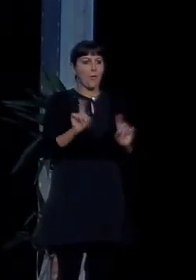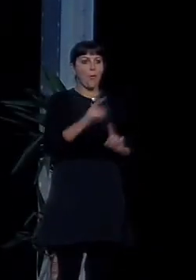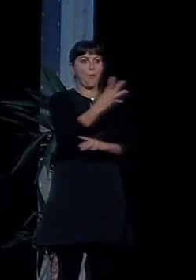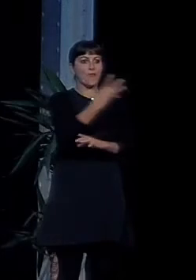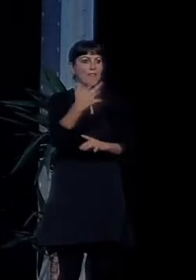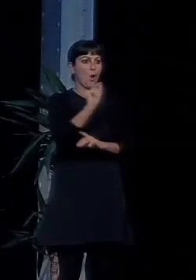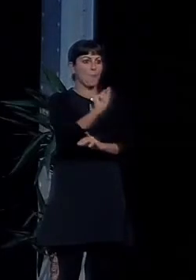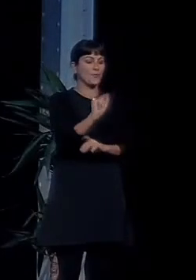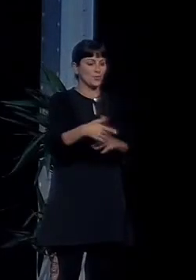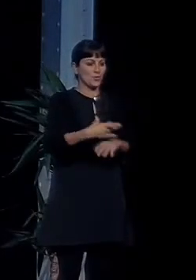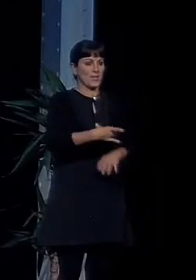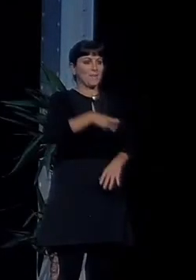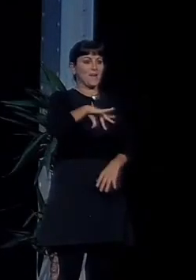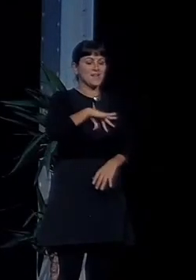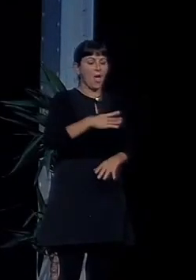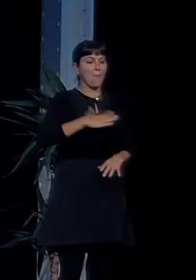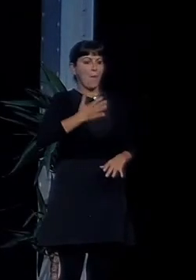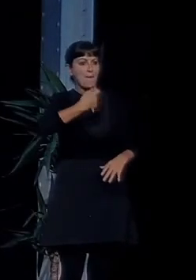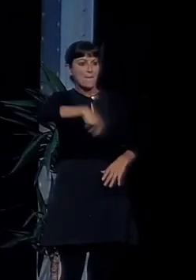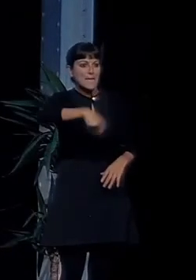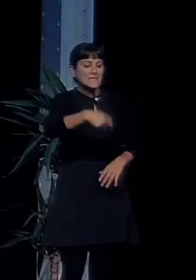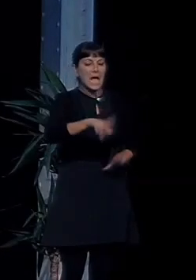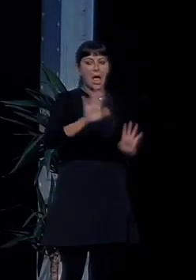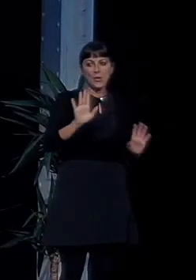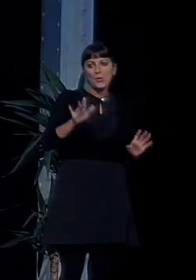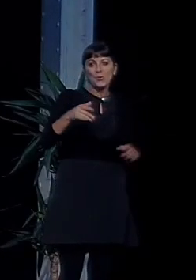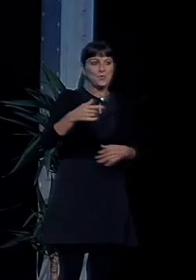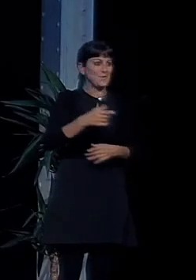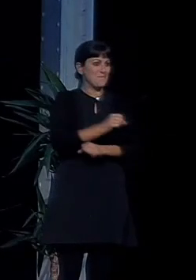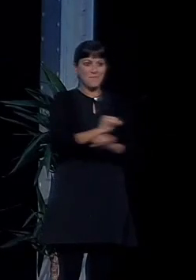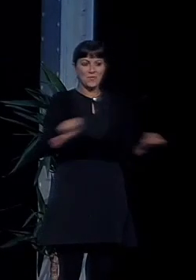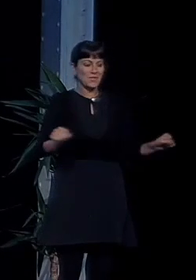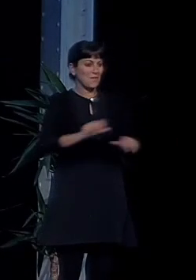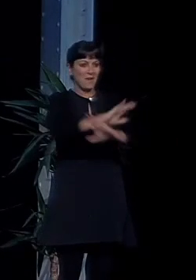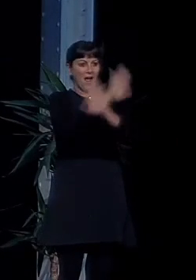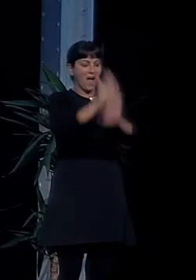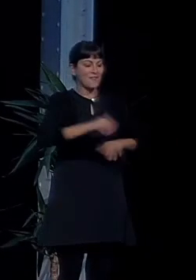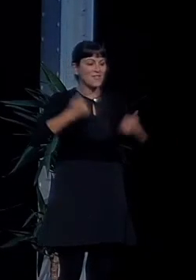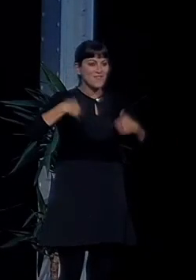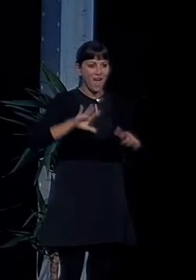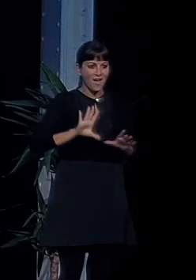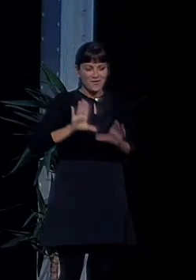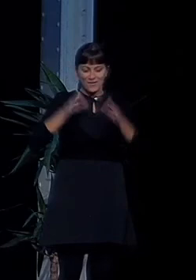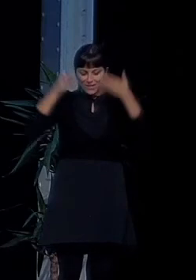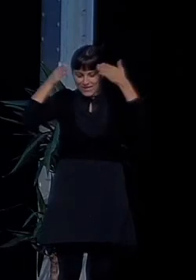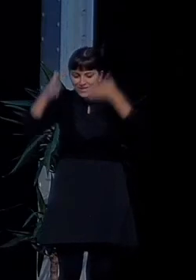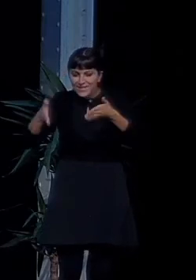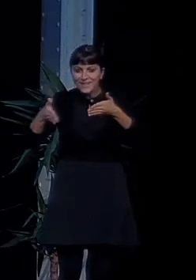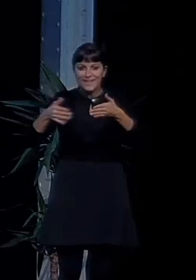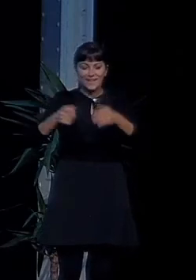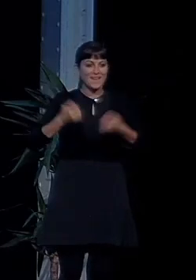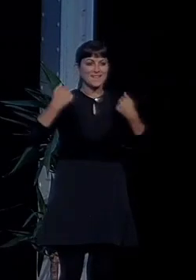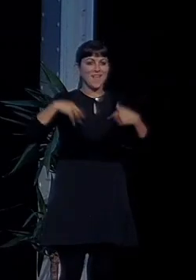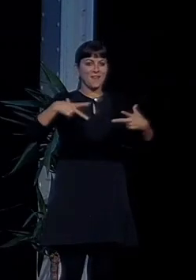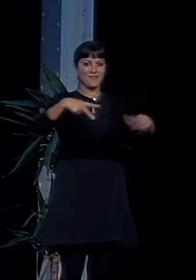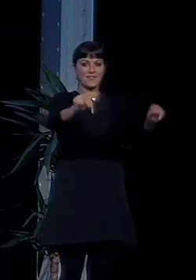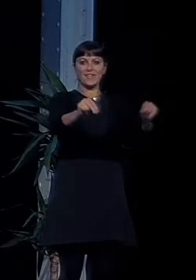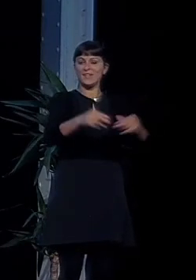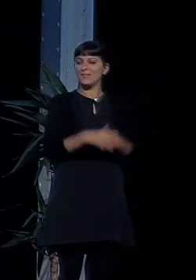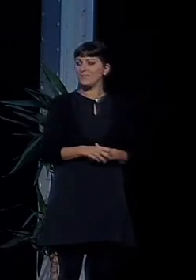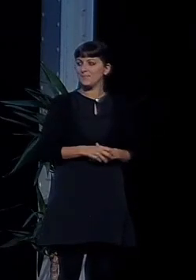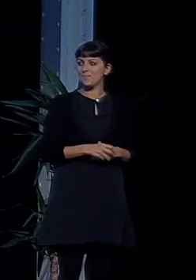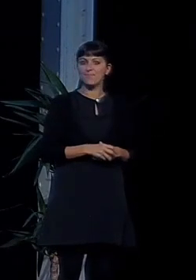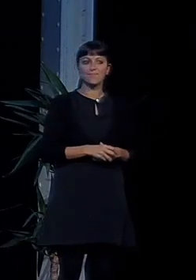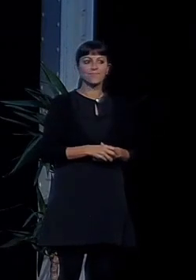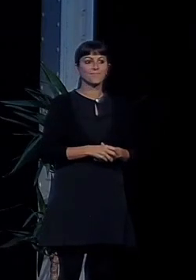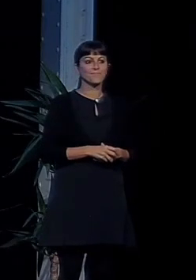mucho, mucho, no tiempo. Se va a hacer pesado. Sí. Y yo digo, ya está, no puede ser. Yo estaba aquí ahora metida en tu discurso teórico. Unos ánimos nada más de empezar.